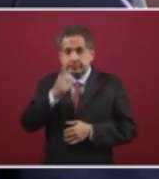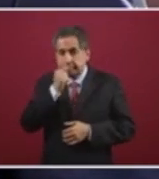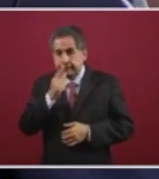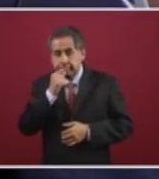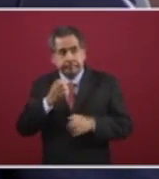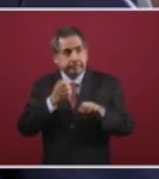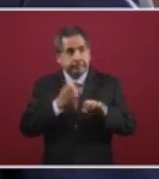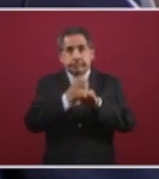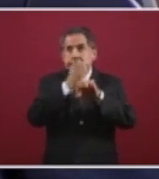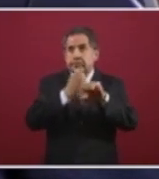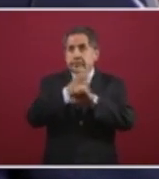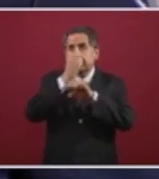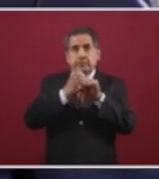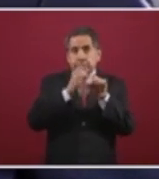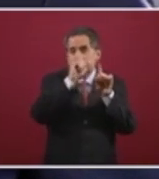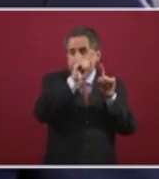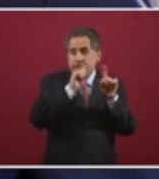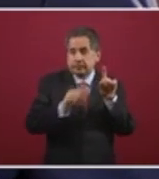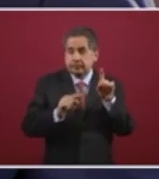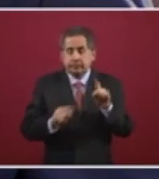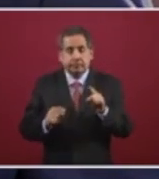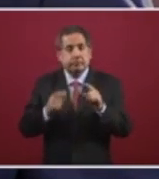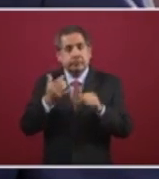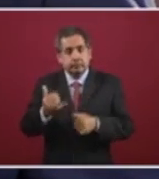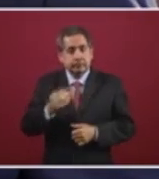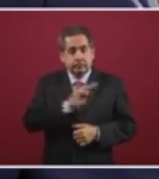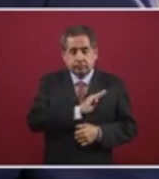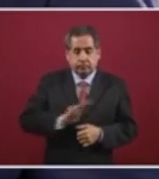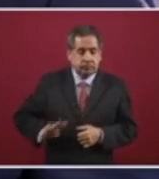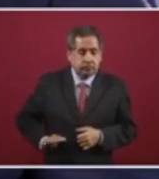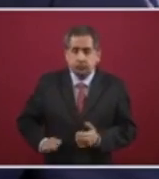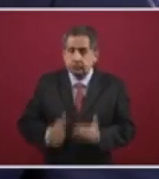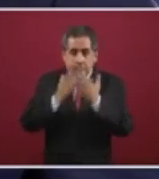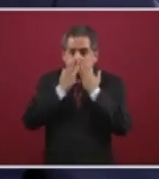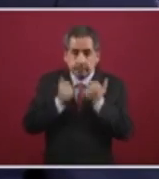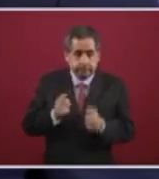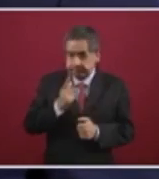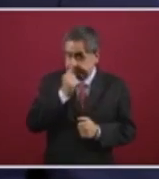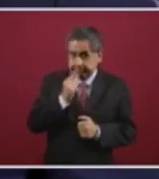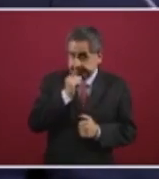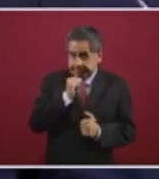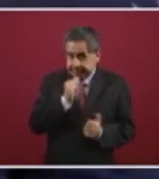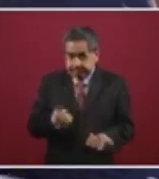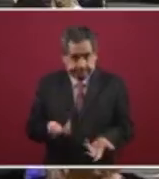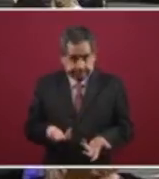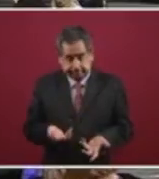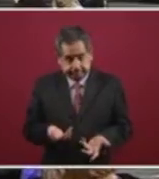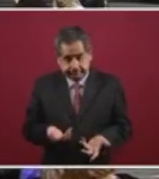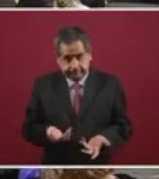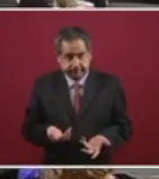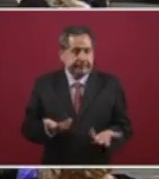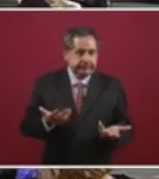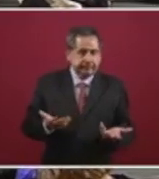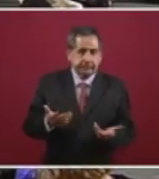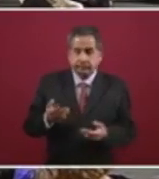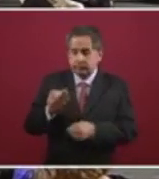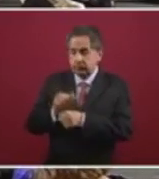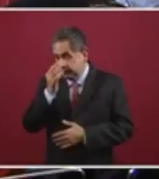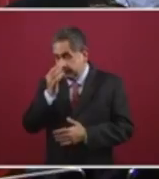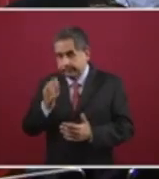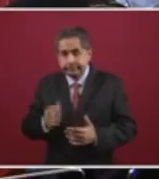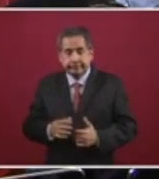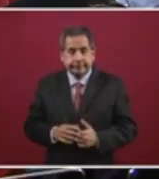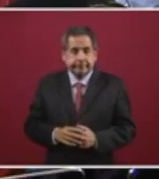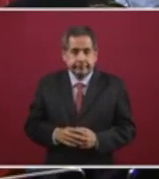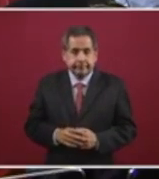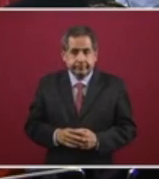los estados y en los municipios. Explicó que la Ciudad de México, Quintana Roo y Tabasco son los